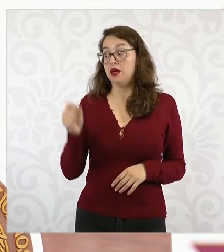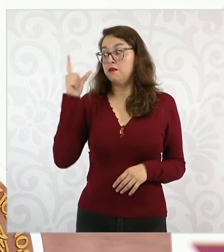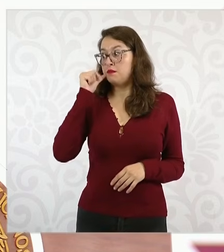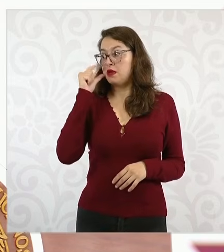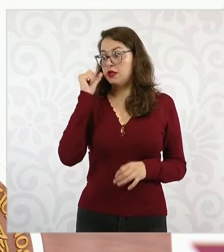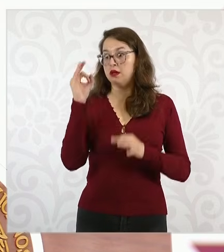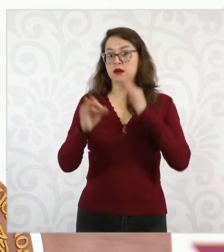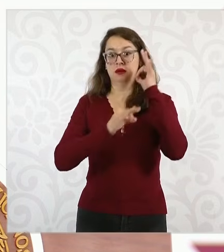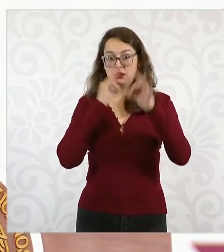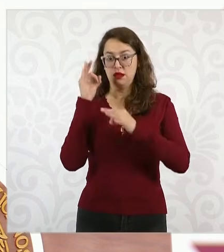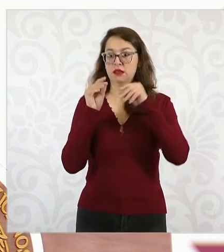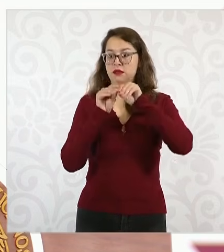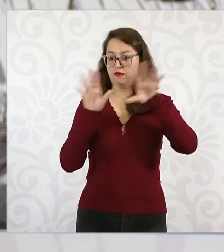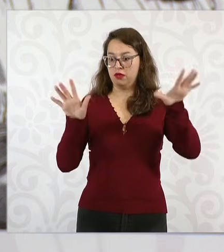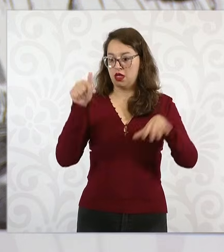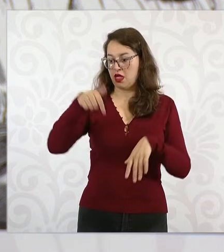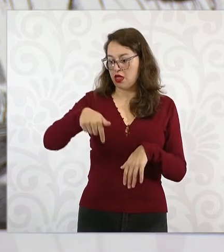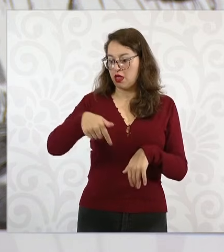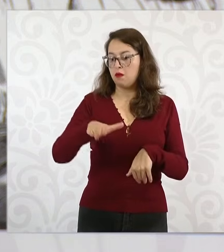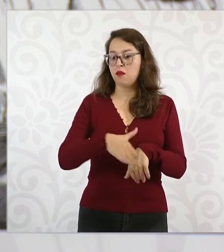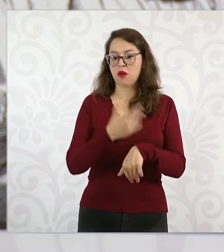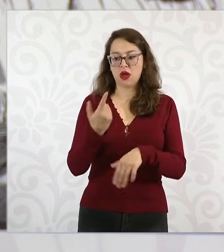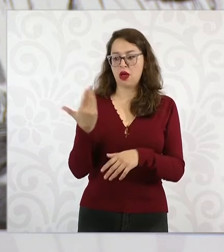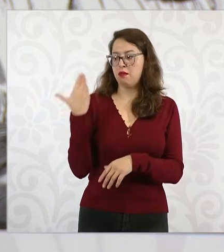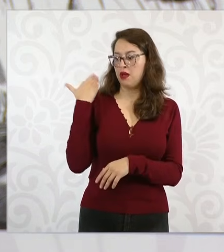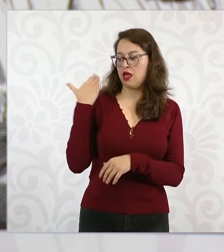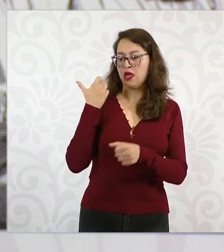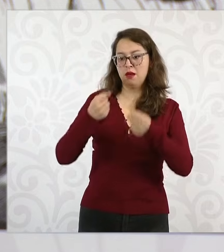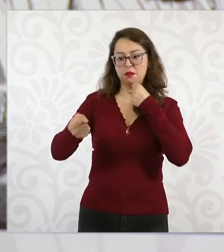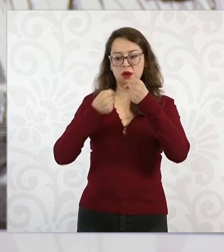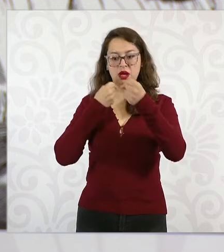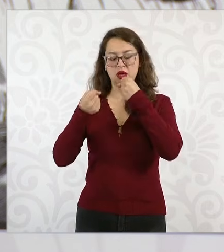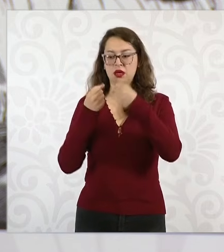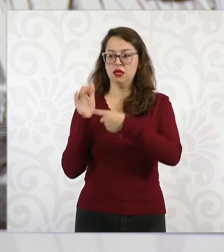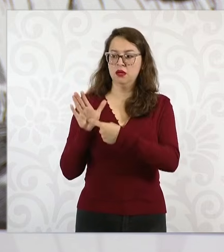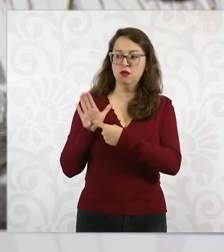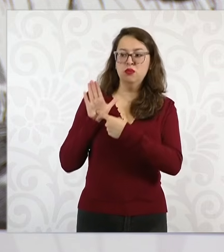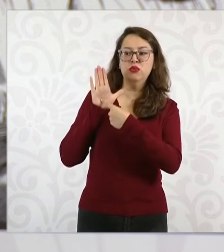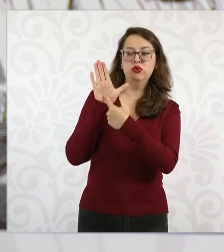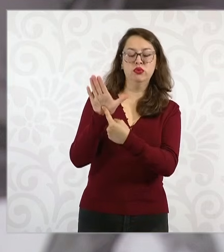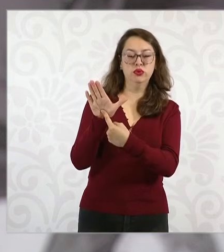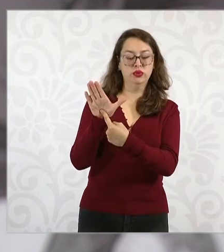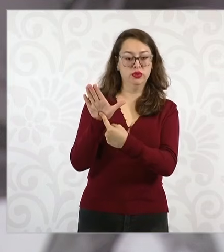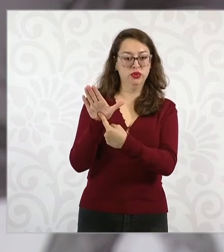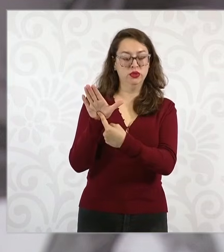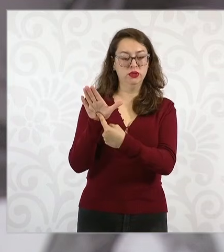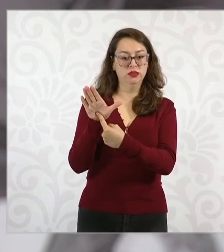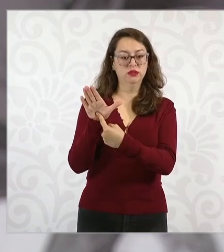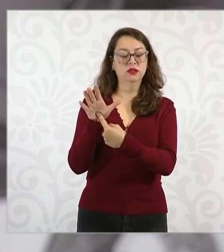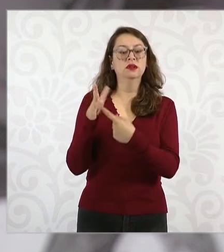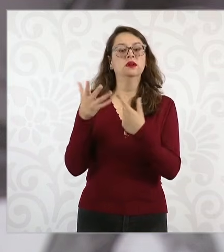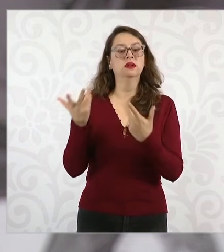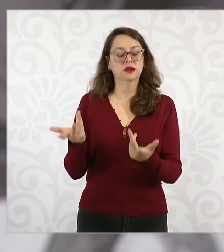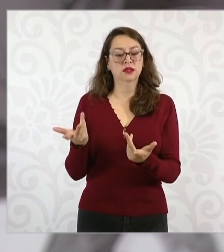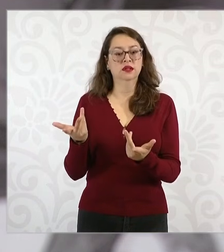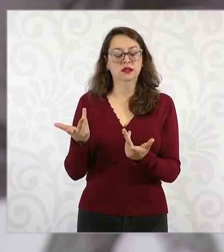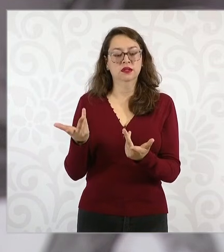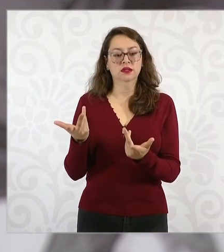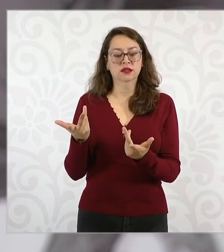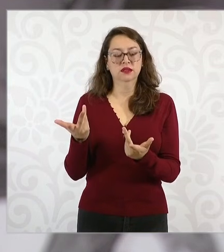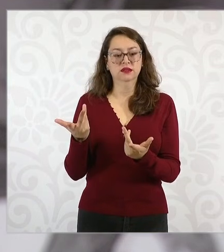periodista de cómo fue y las consecuencias